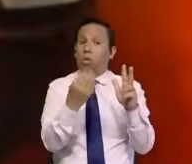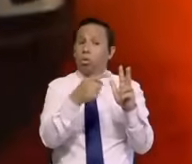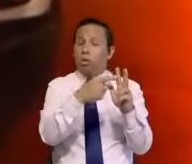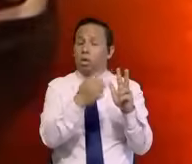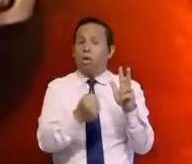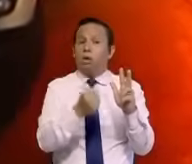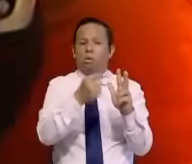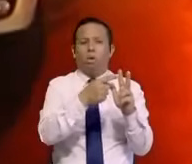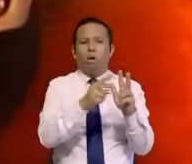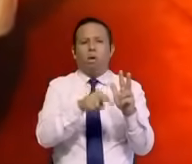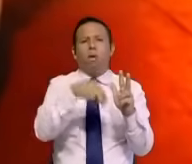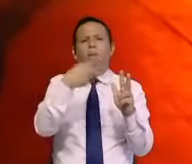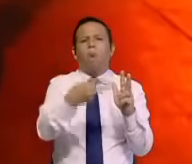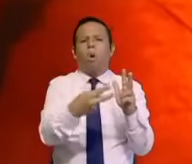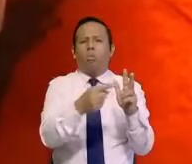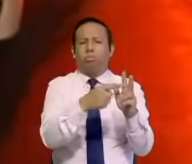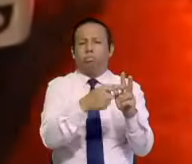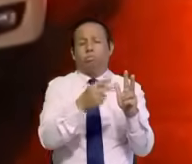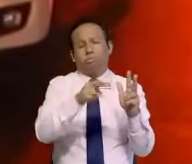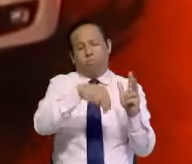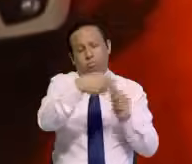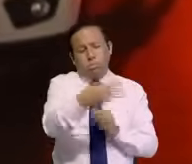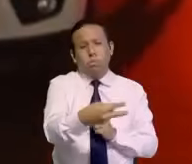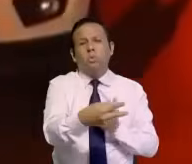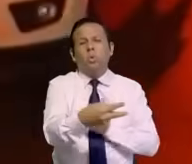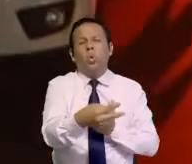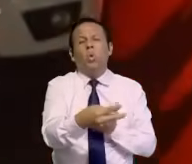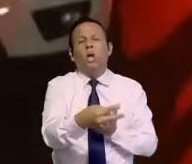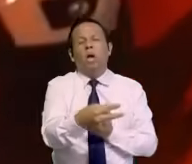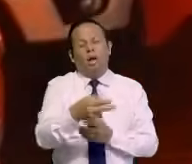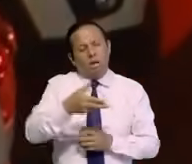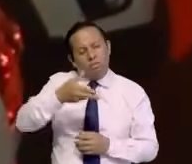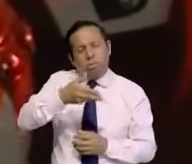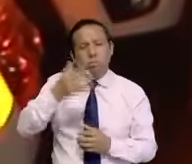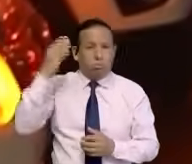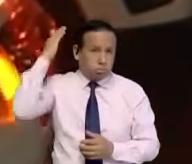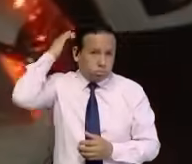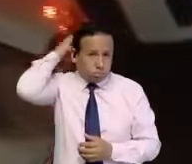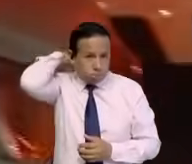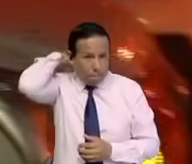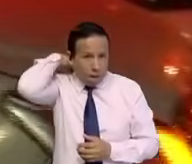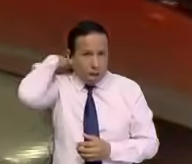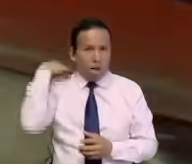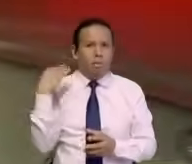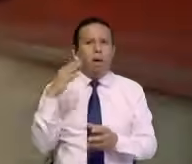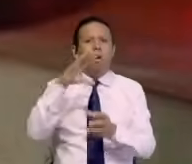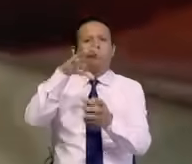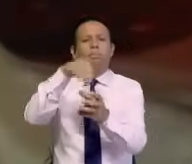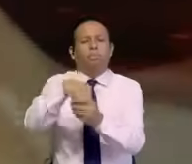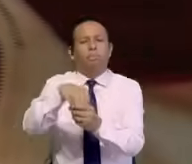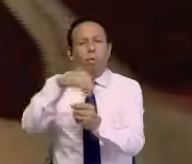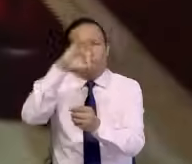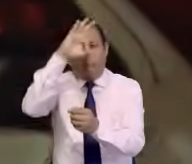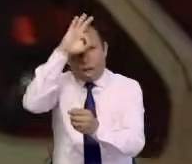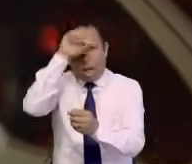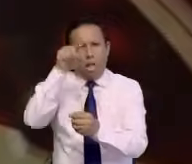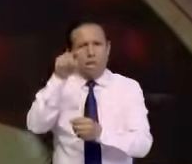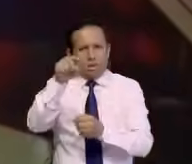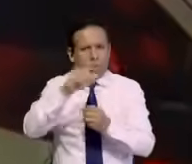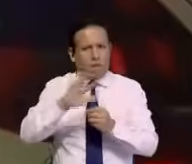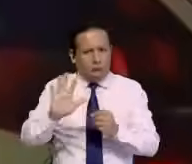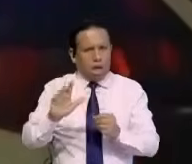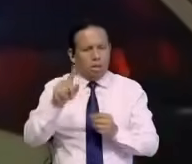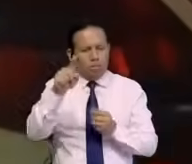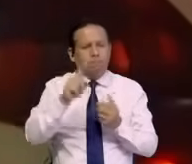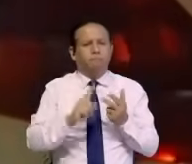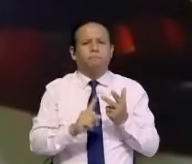encuentra herido con una bala en la espalda, está siendo atendido por los médicos. Y de